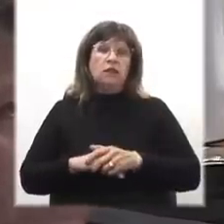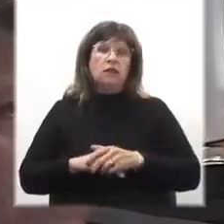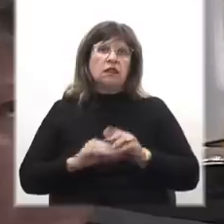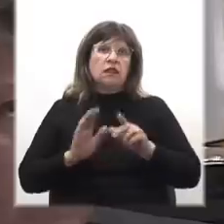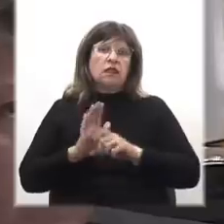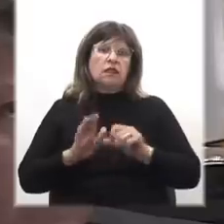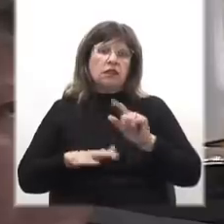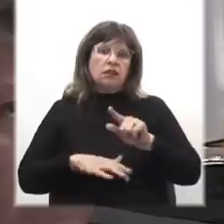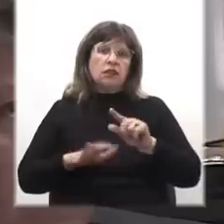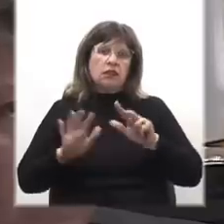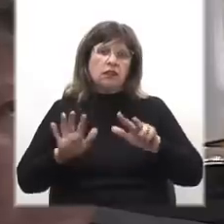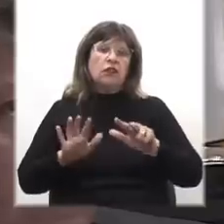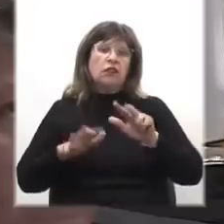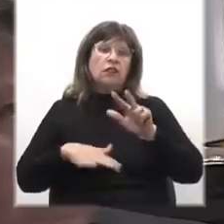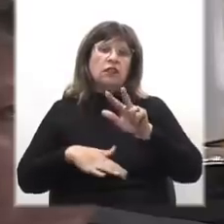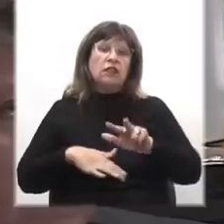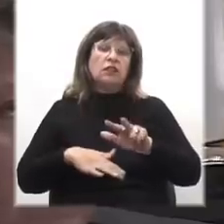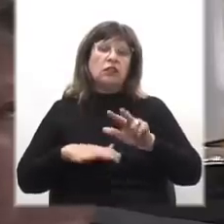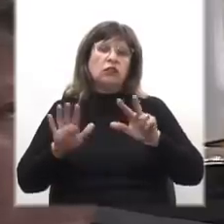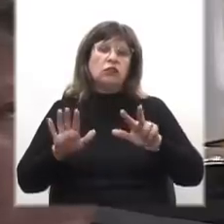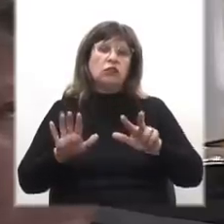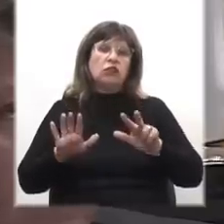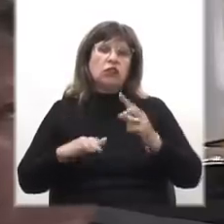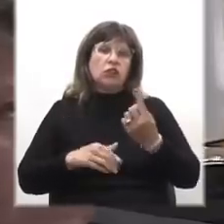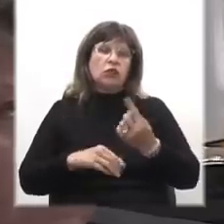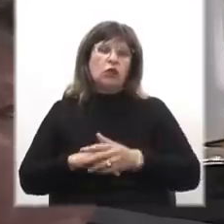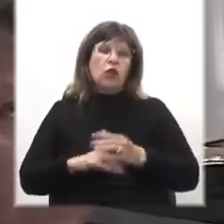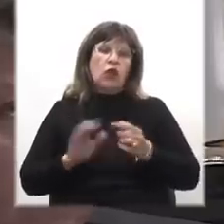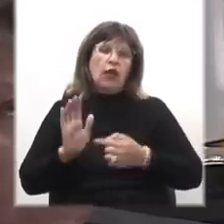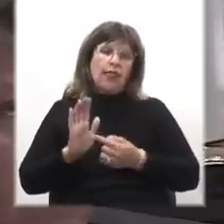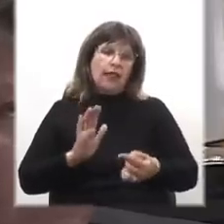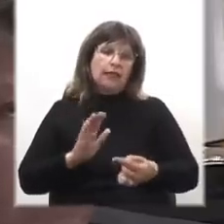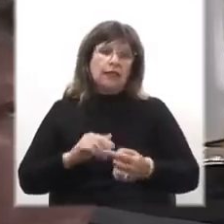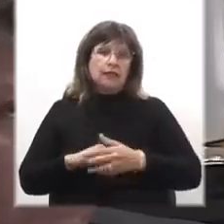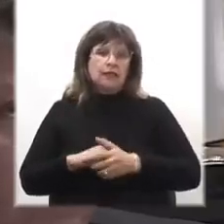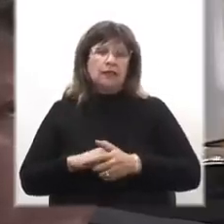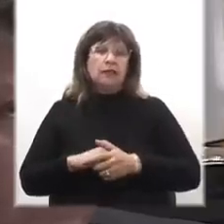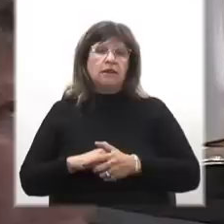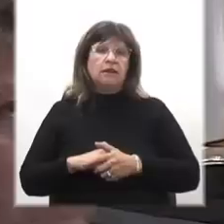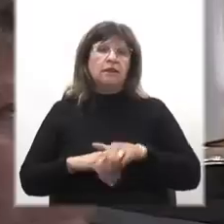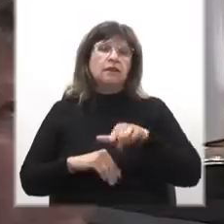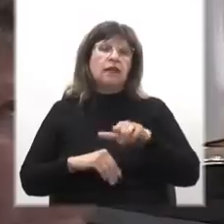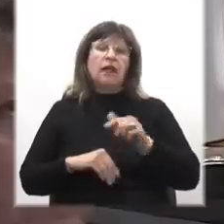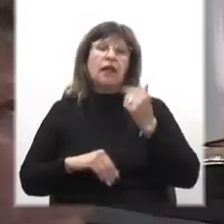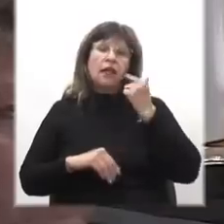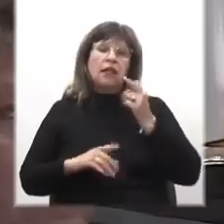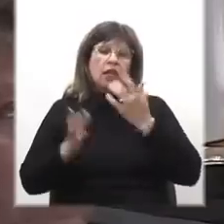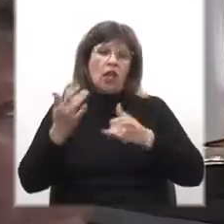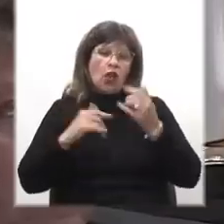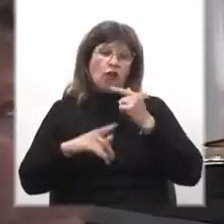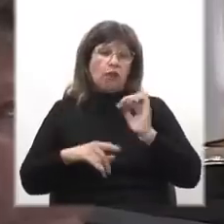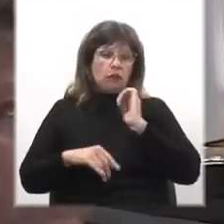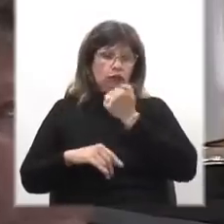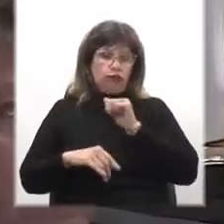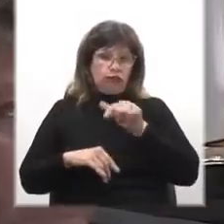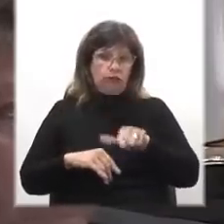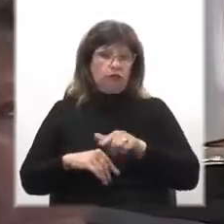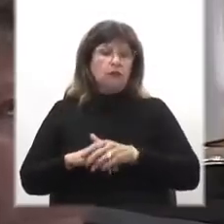ley 18.381, que dice, se considera información